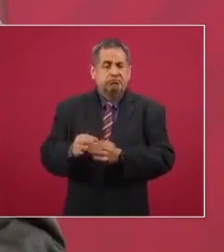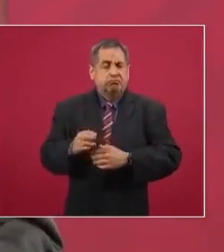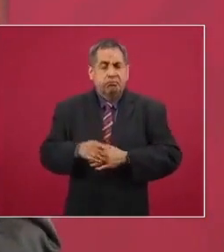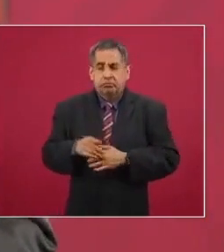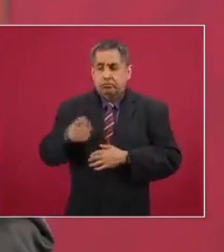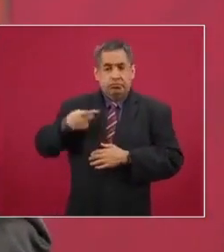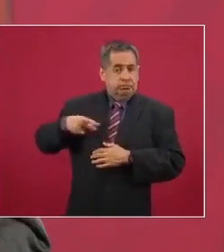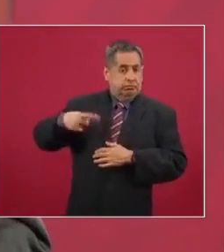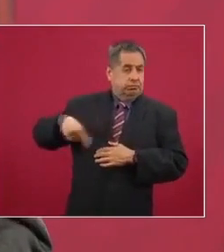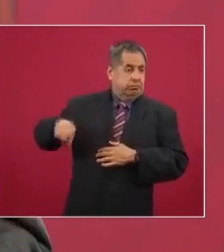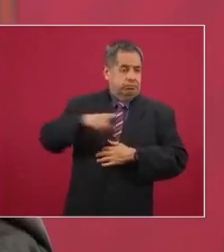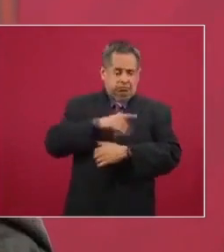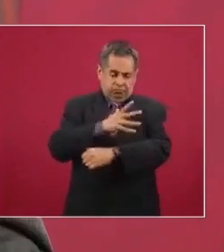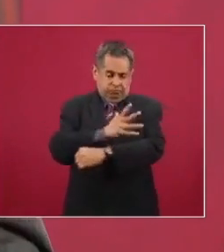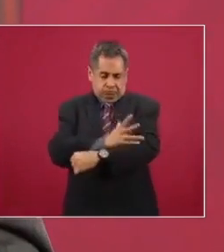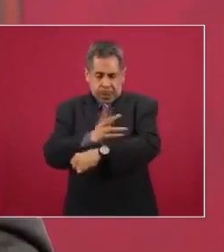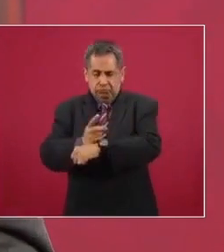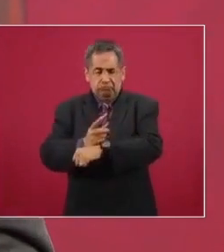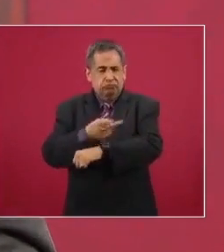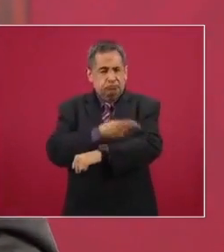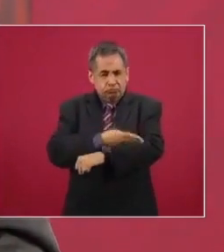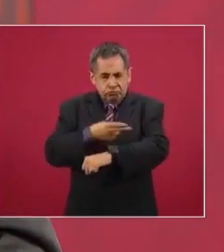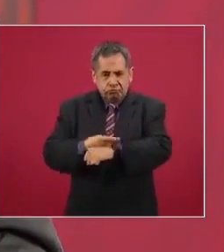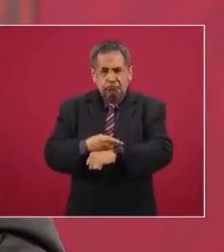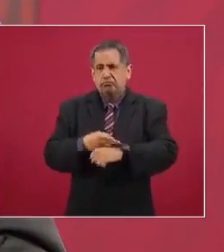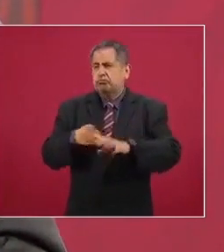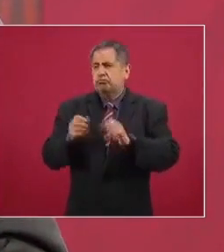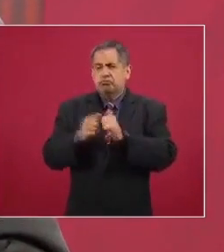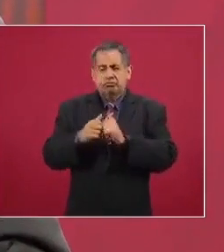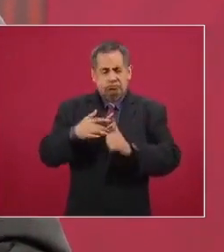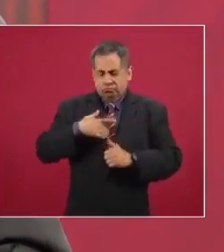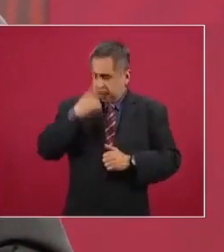gente honesta, con convicciones.